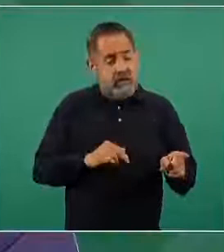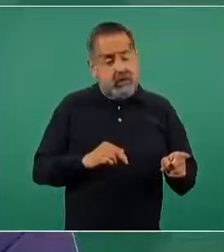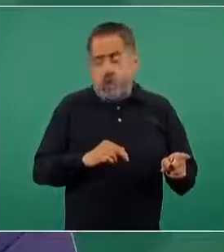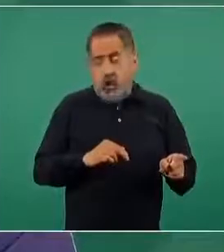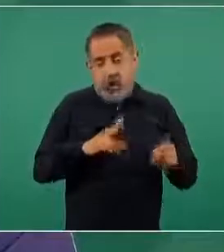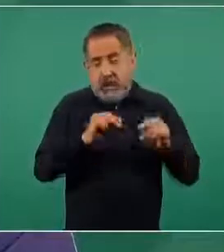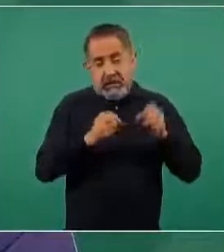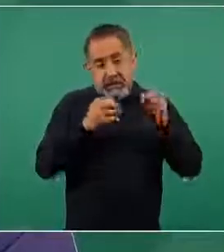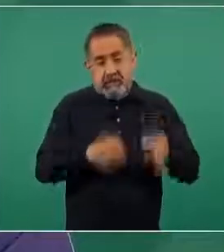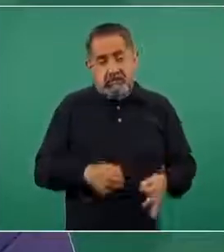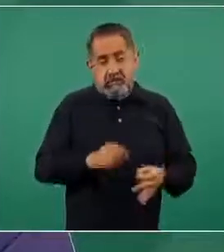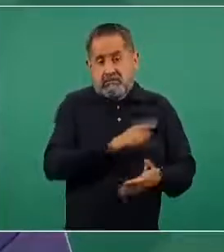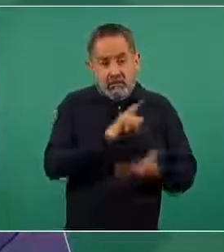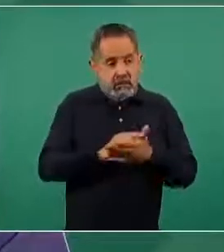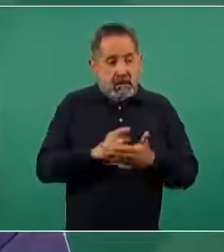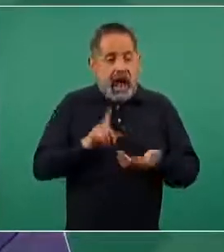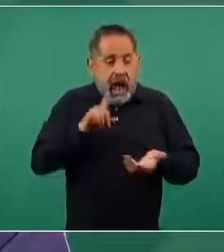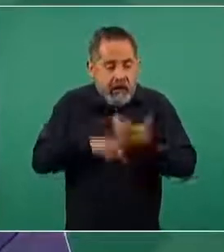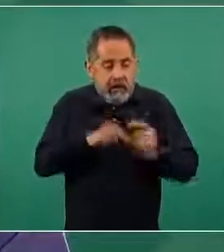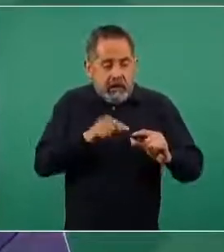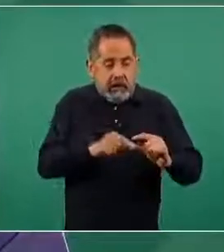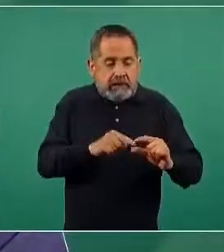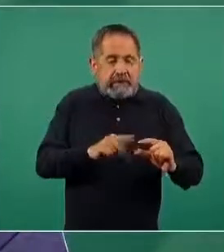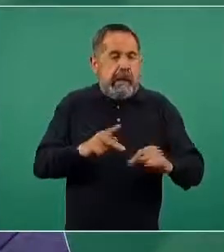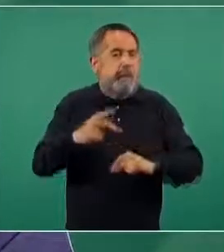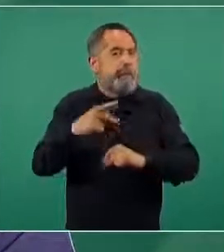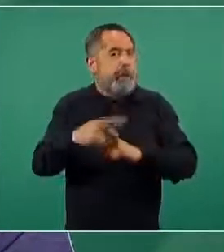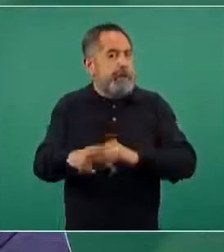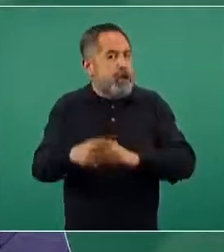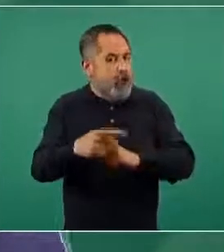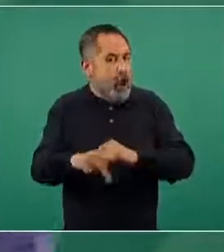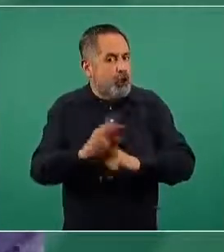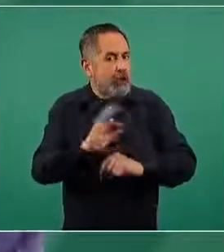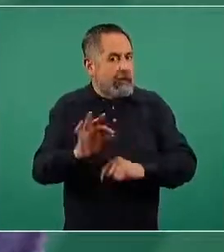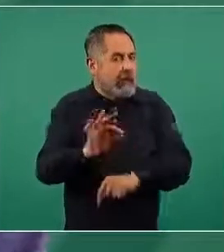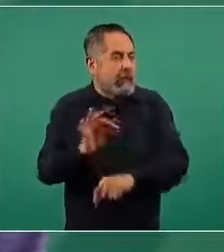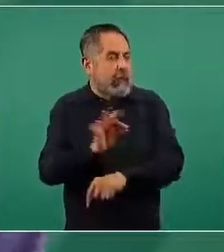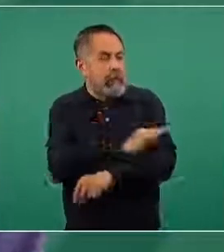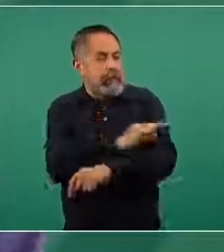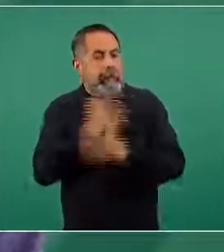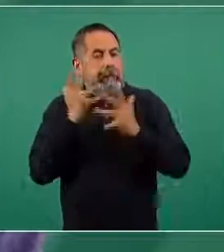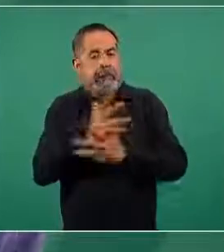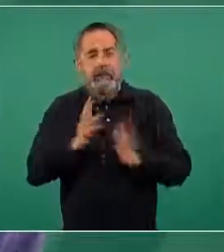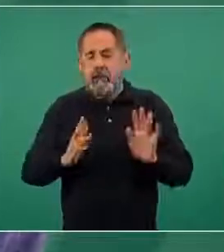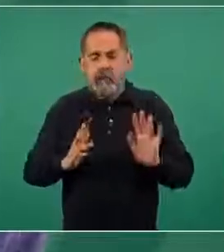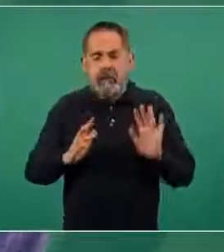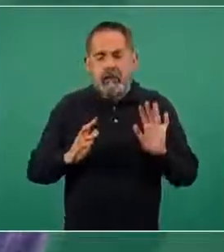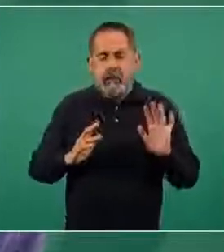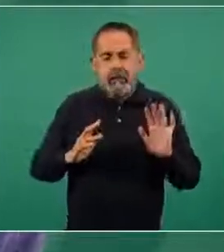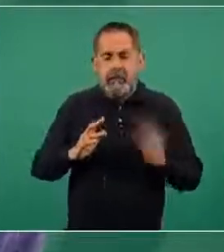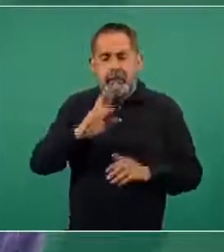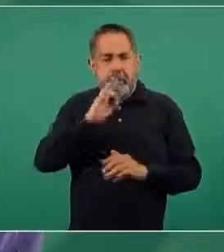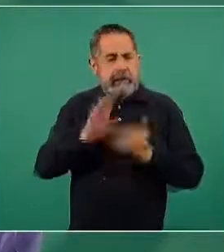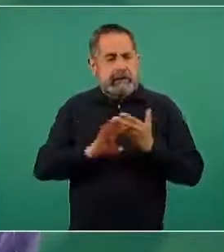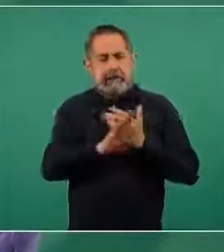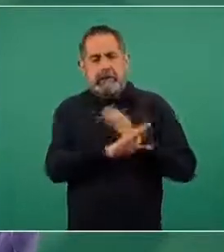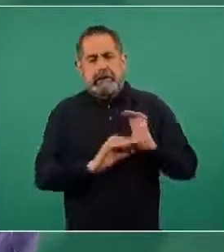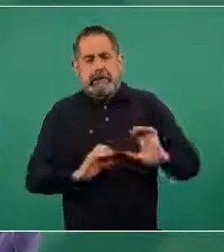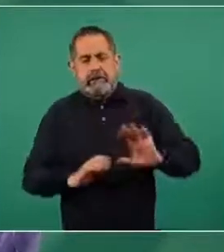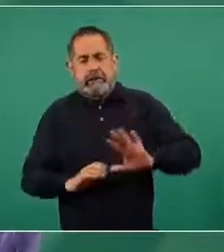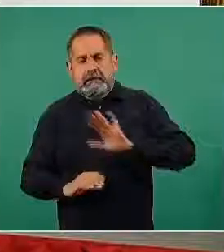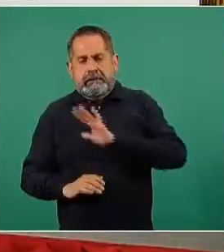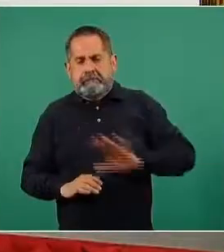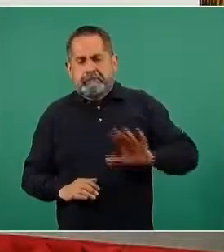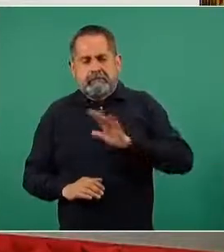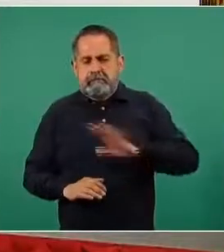no sabe qué le van a poner y podría ser un producto peligroso. Entonces, manténgase atento a